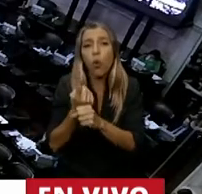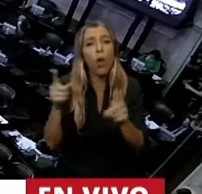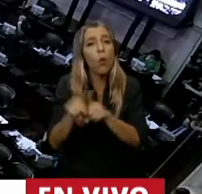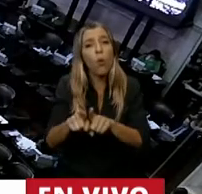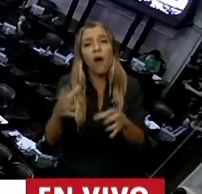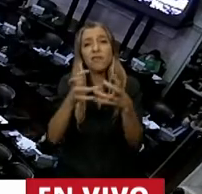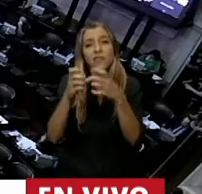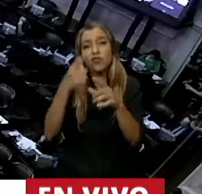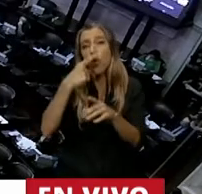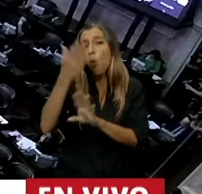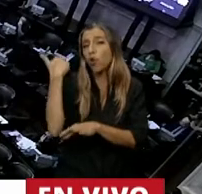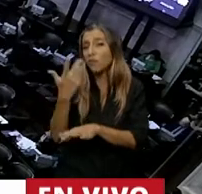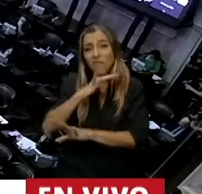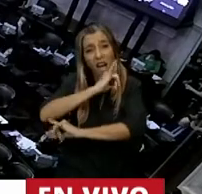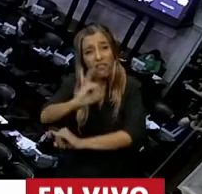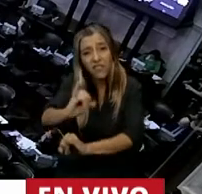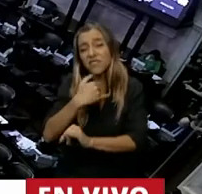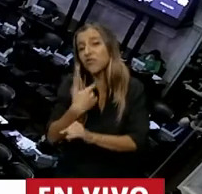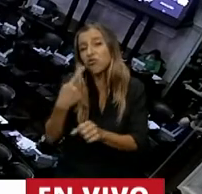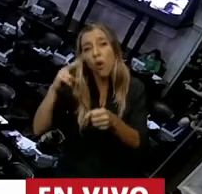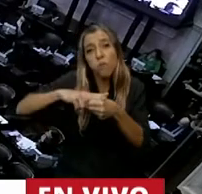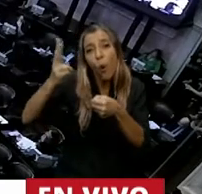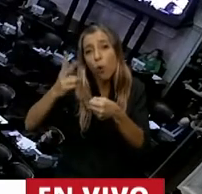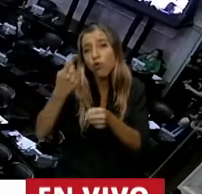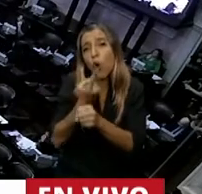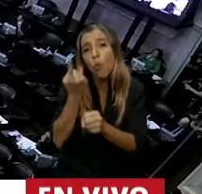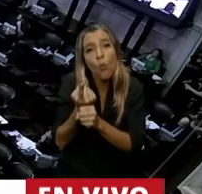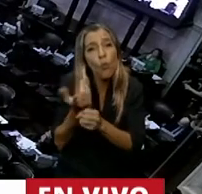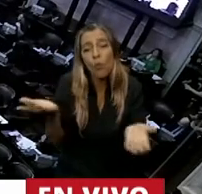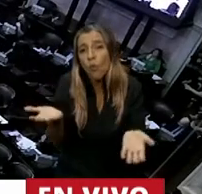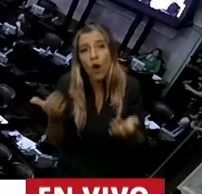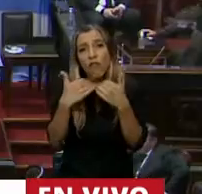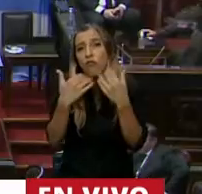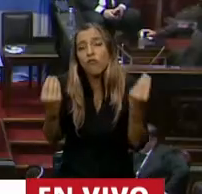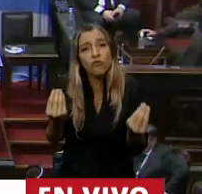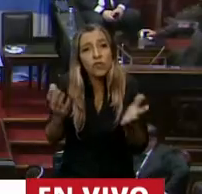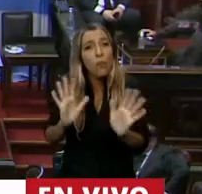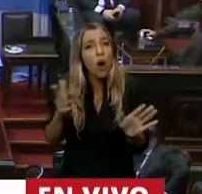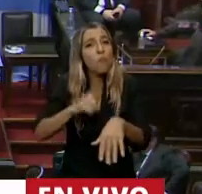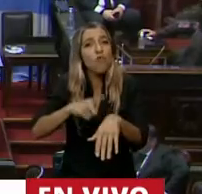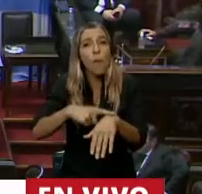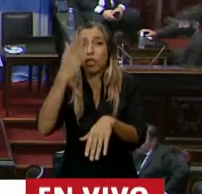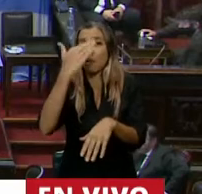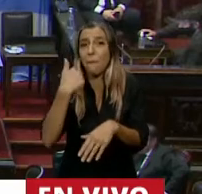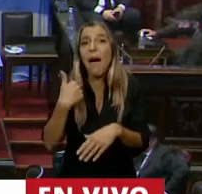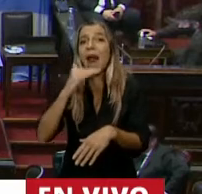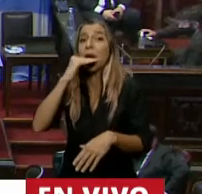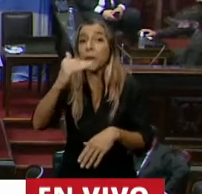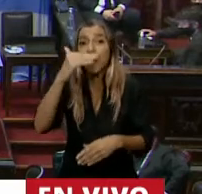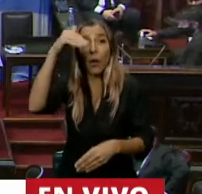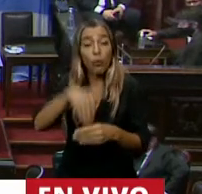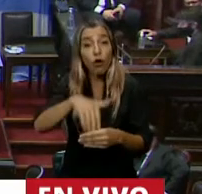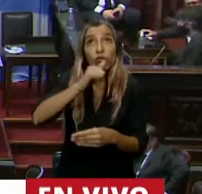anterior sesión respecto de el desmuteo de los micrófonos cuando se trata de esta situación que usted